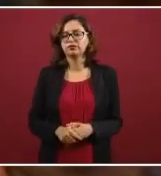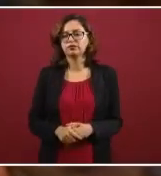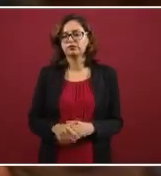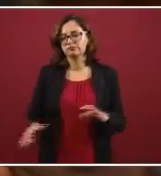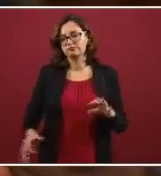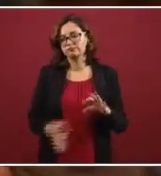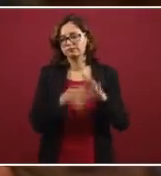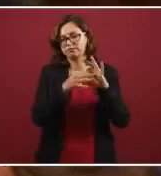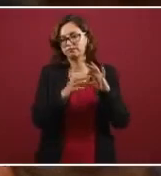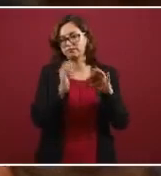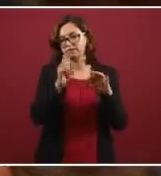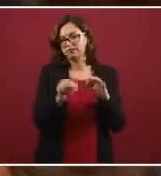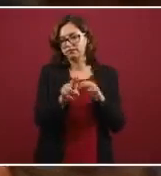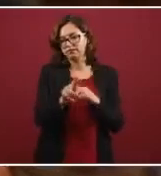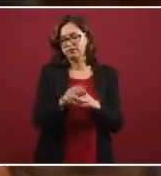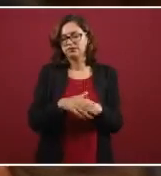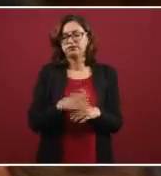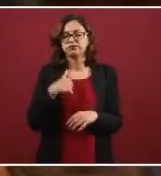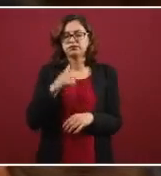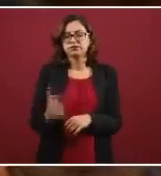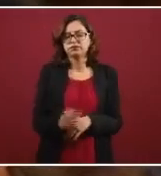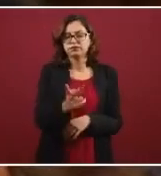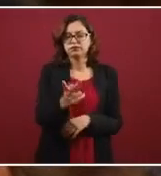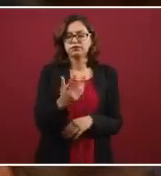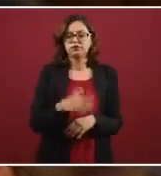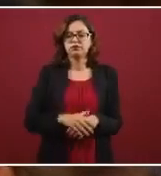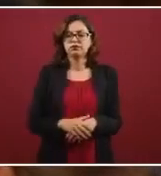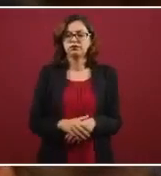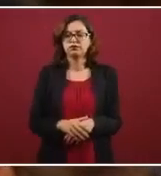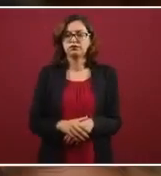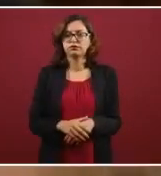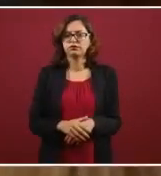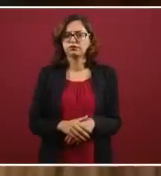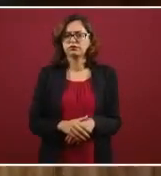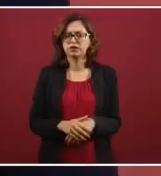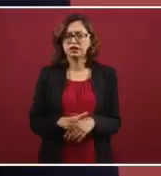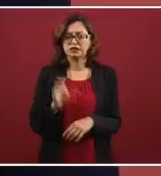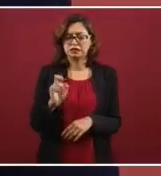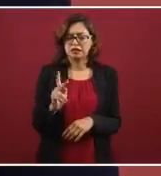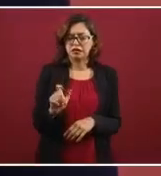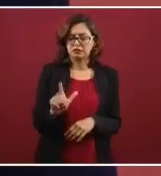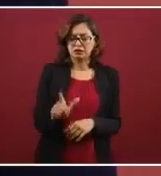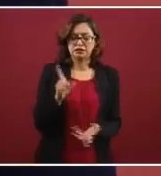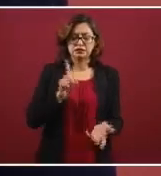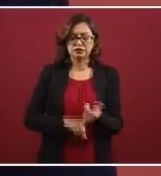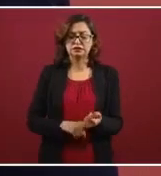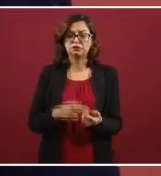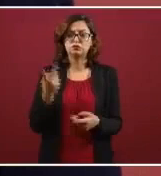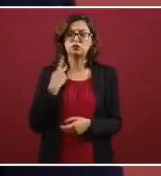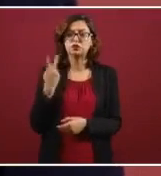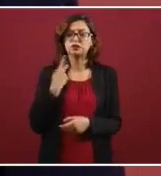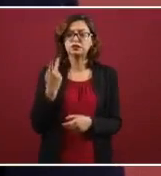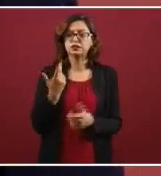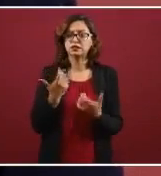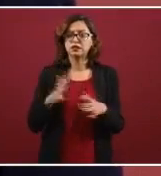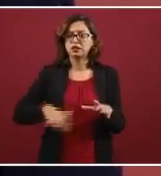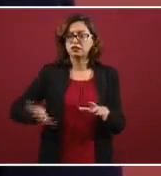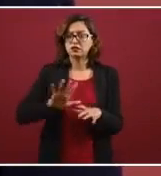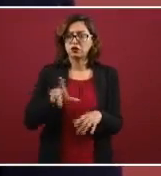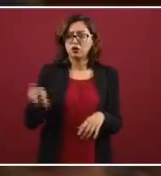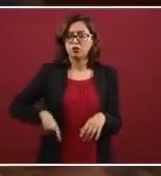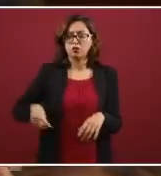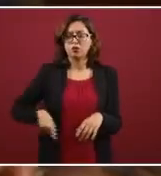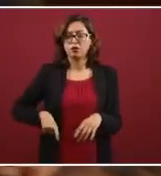la ONU. Mi pregunta es si la CEPAL respalda la política social y económica del gobierno